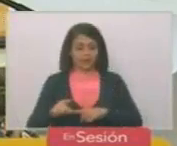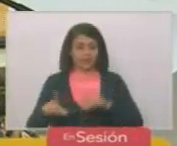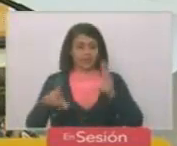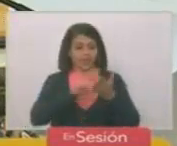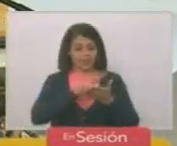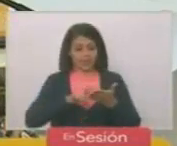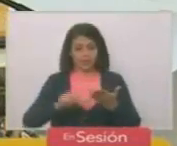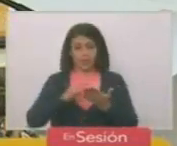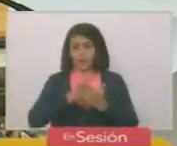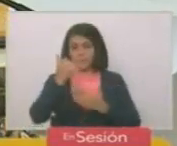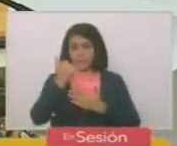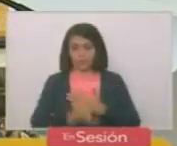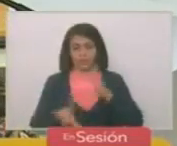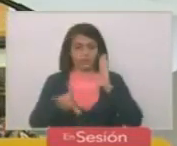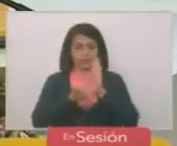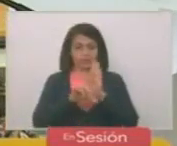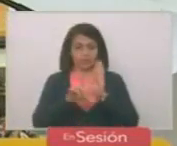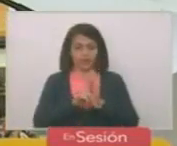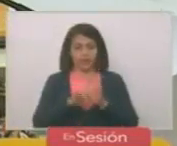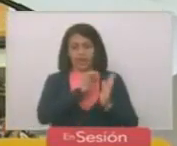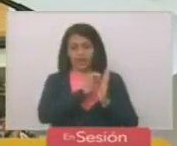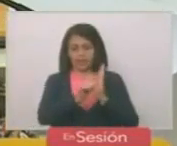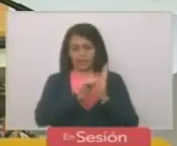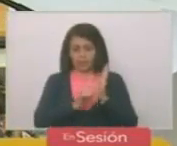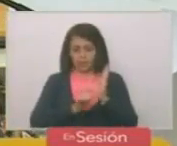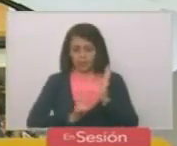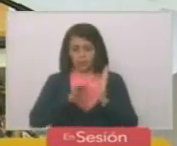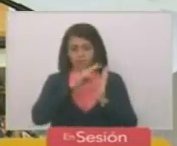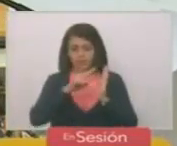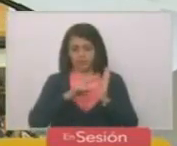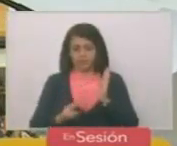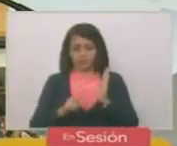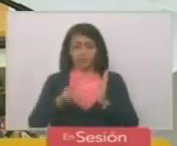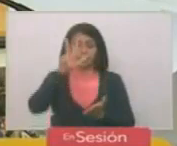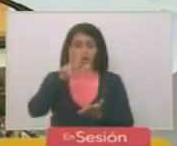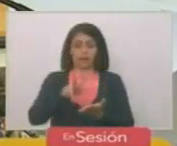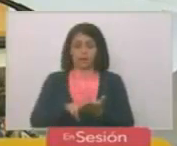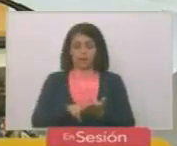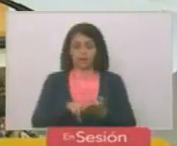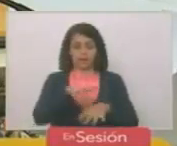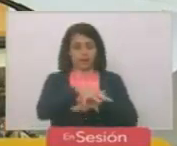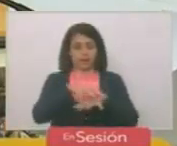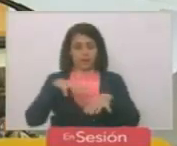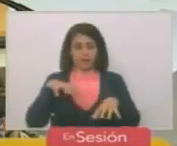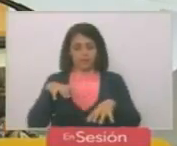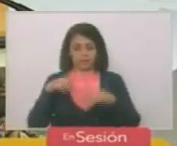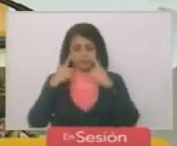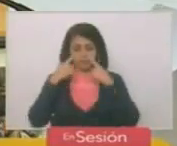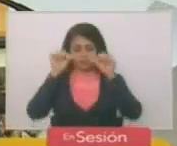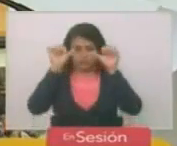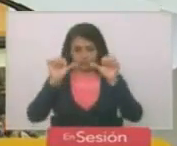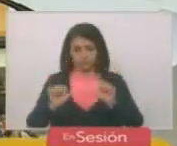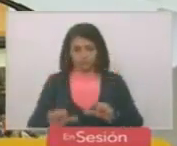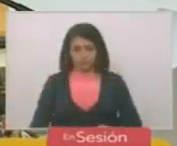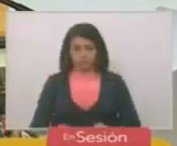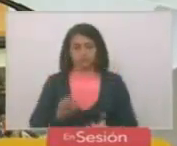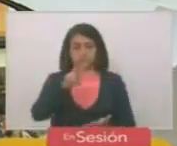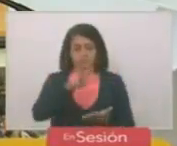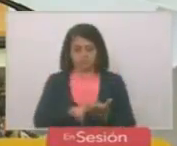al proyecto de ley artículo por artículo, quedando aprobado por mayoría calificada,